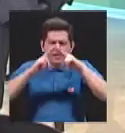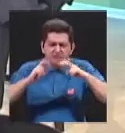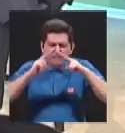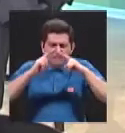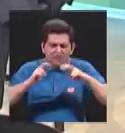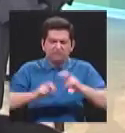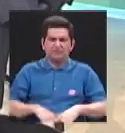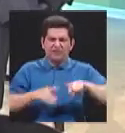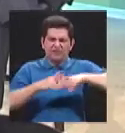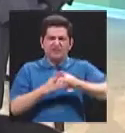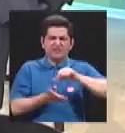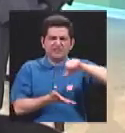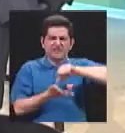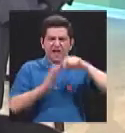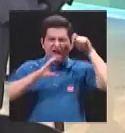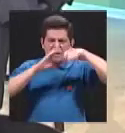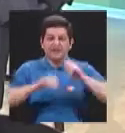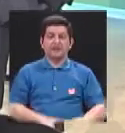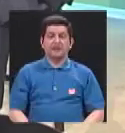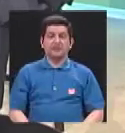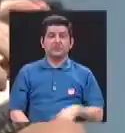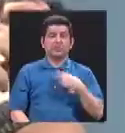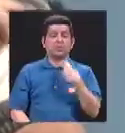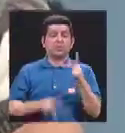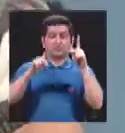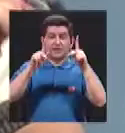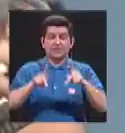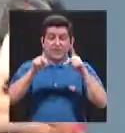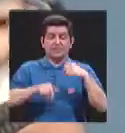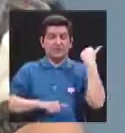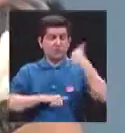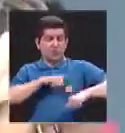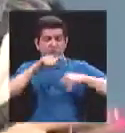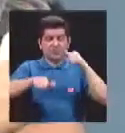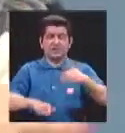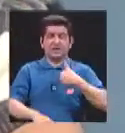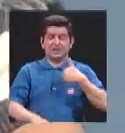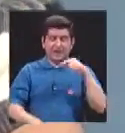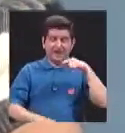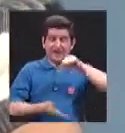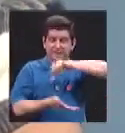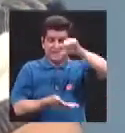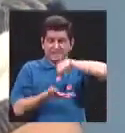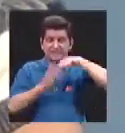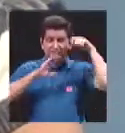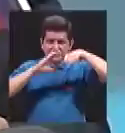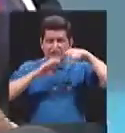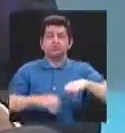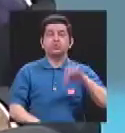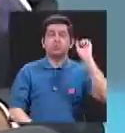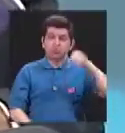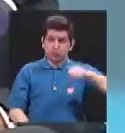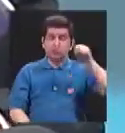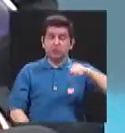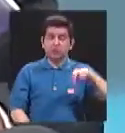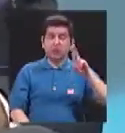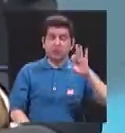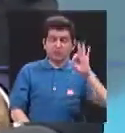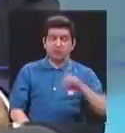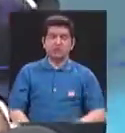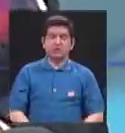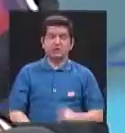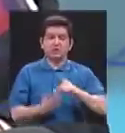un recuento de cómo fue que nació el Centro de Cine, de las voces de las personas que lucharon por tener el Centro de Cine. Así es,